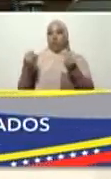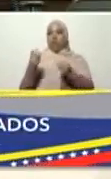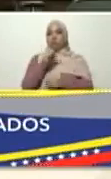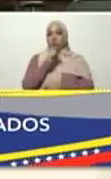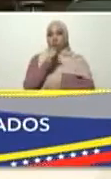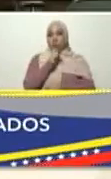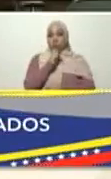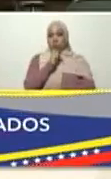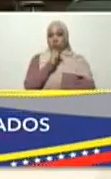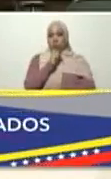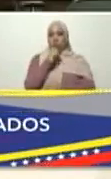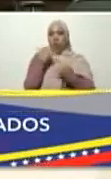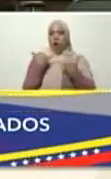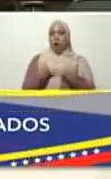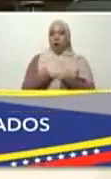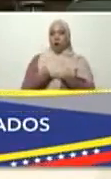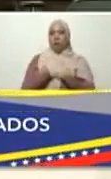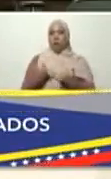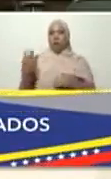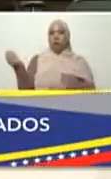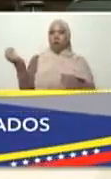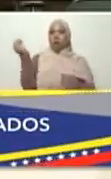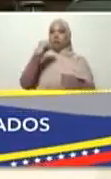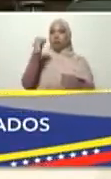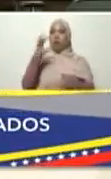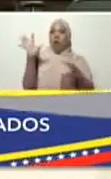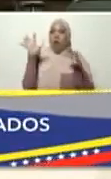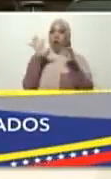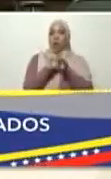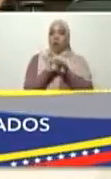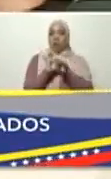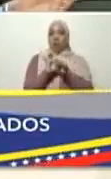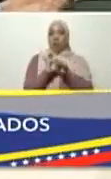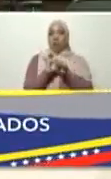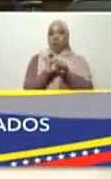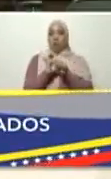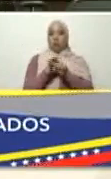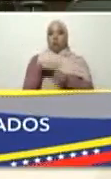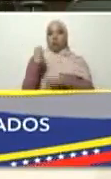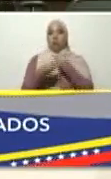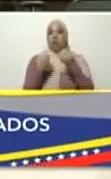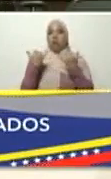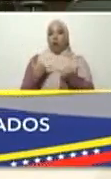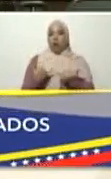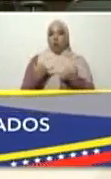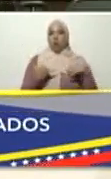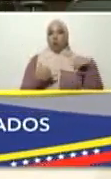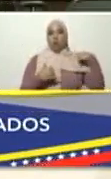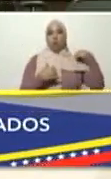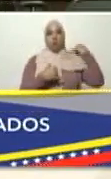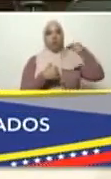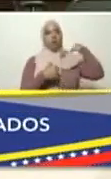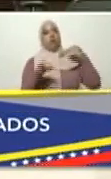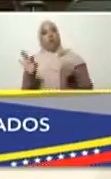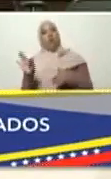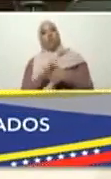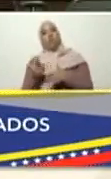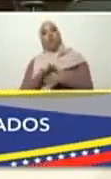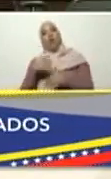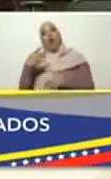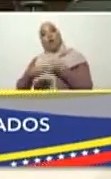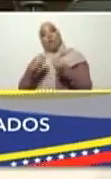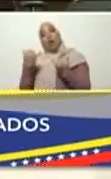hacer. Ahora, ¿qué hay que unir? Una cosa que decía Rías ahorita, es fundamental para la